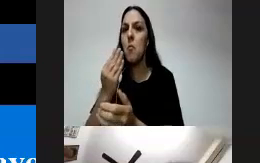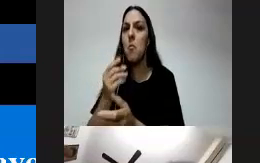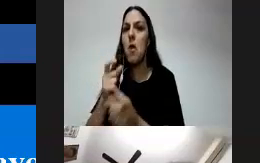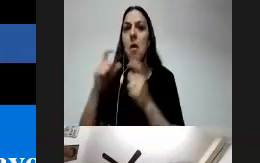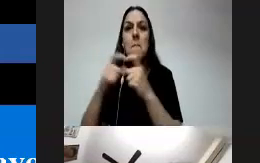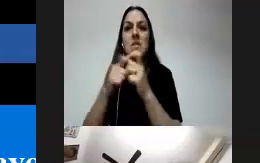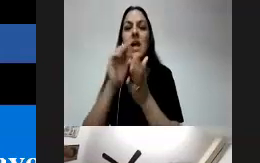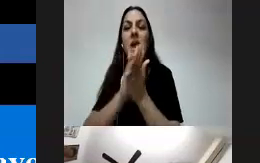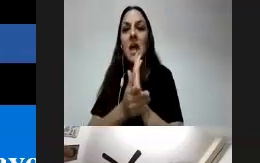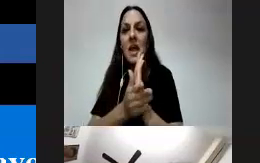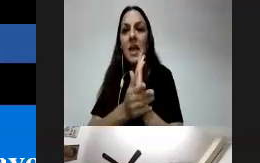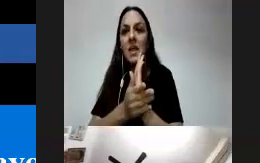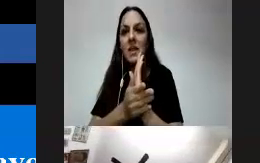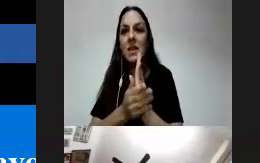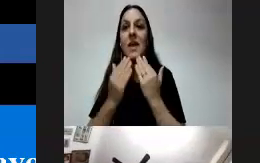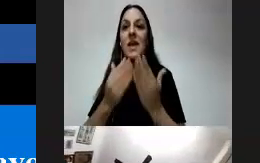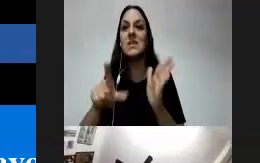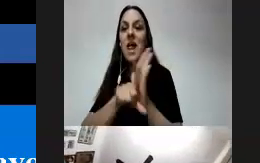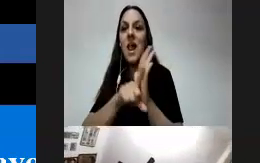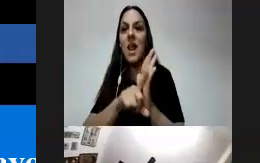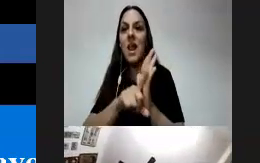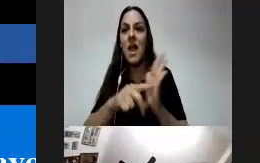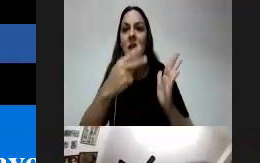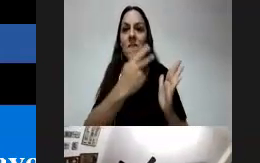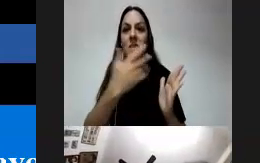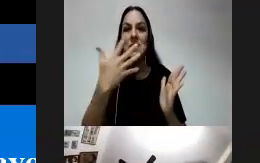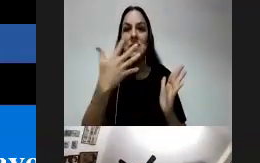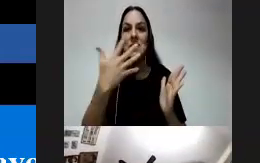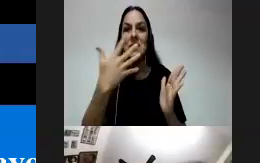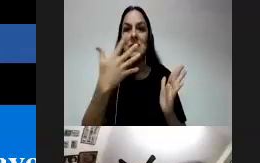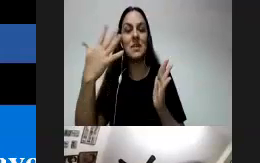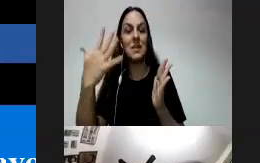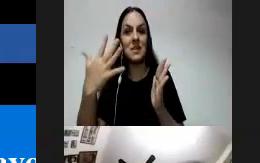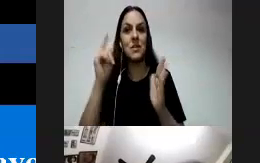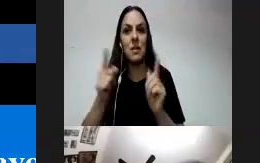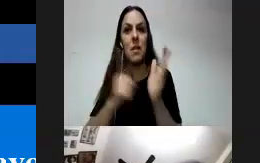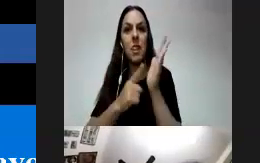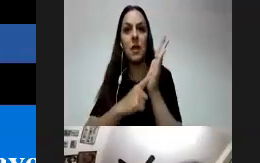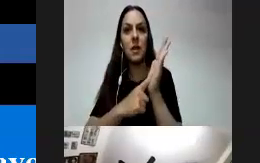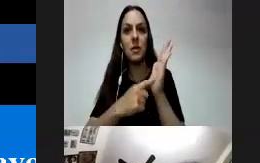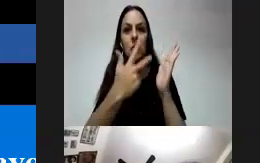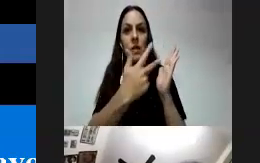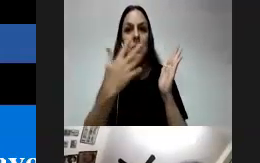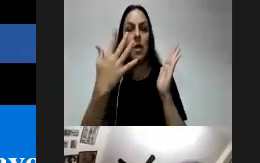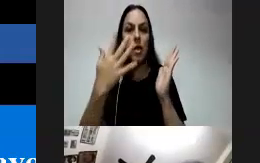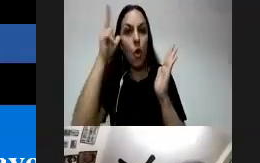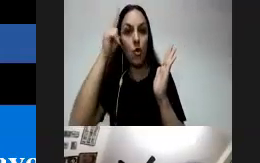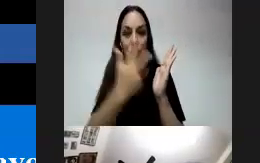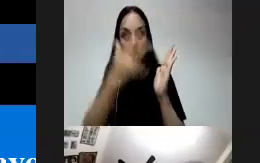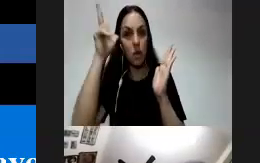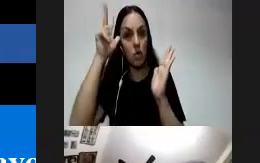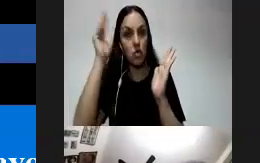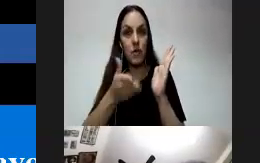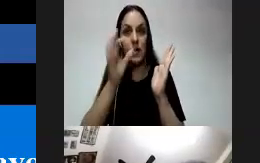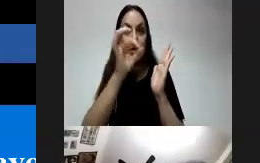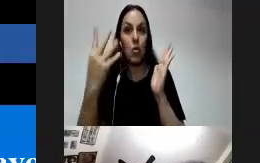ley 25.635 y el decreto 38/04. En 5 oportunidades se dirigieron a todas las empresas